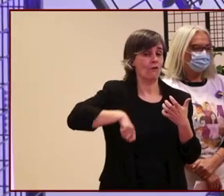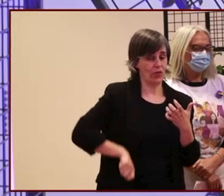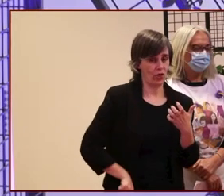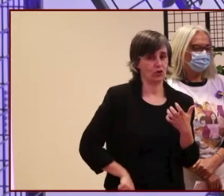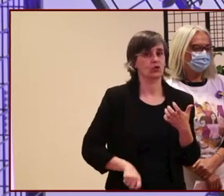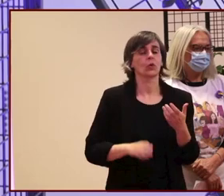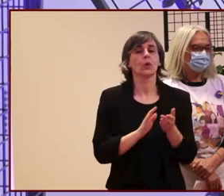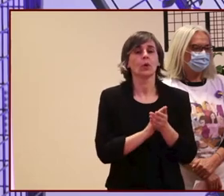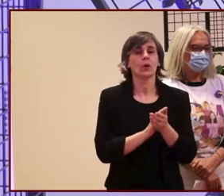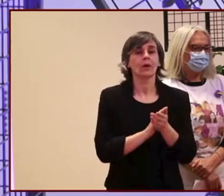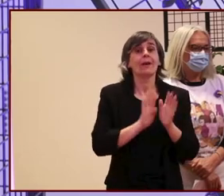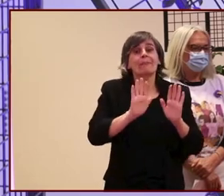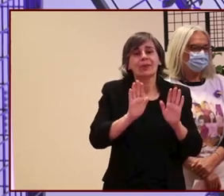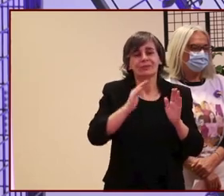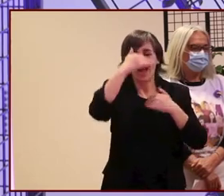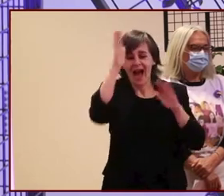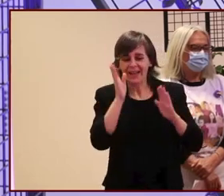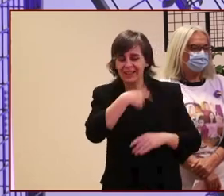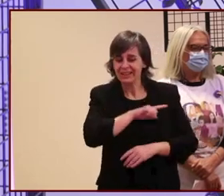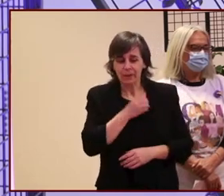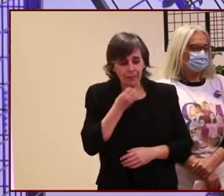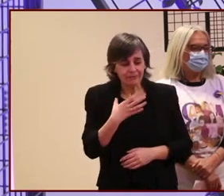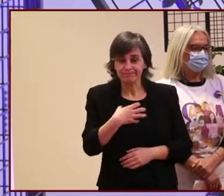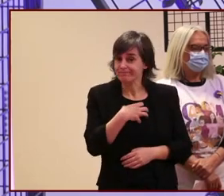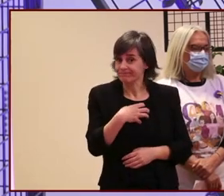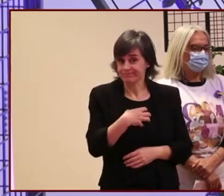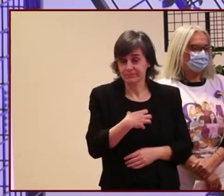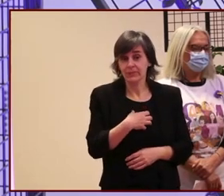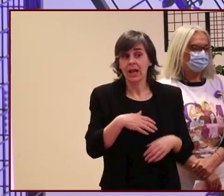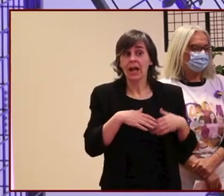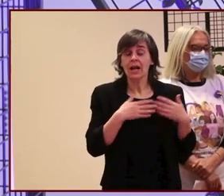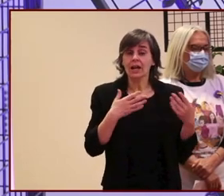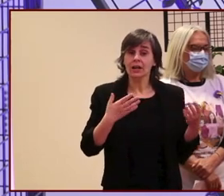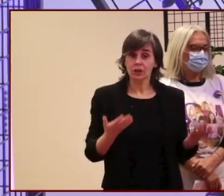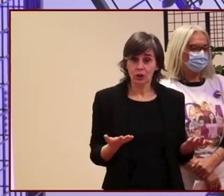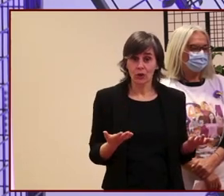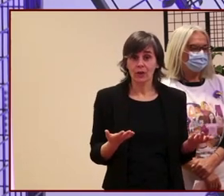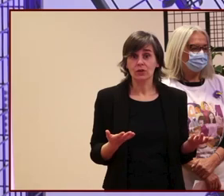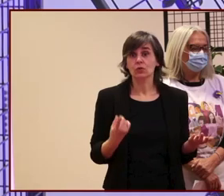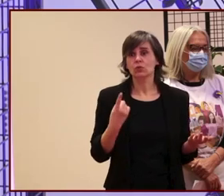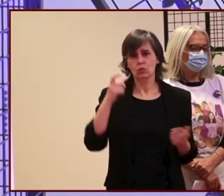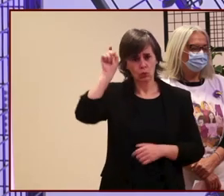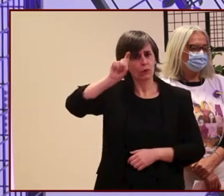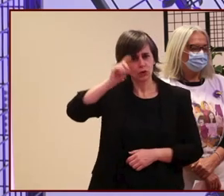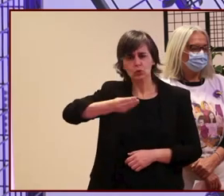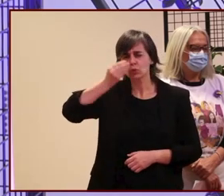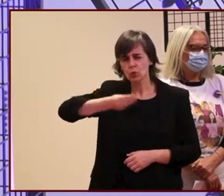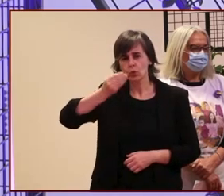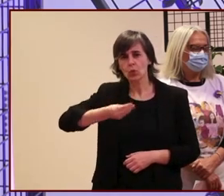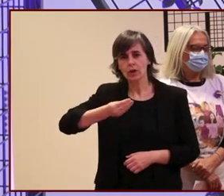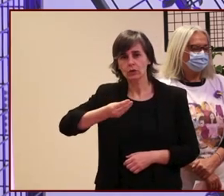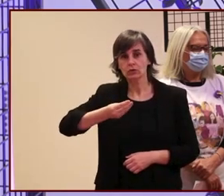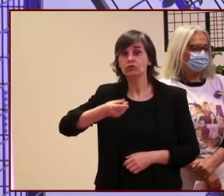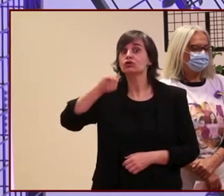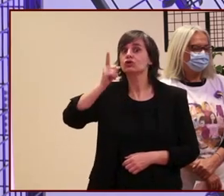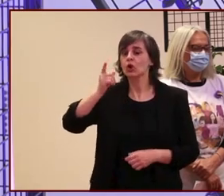no me podían atender bien entonces un un muy buen profesor que había era para ohl mes